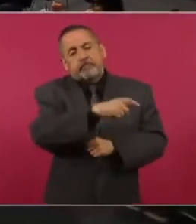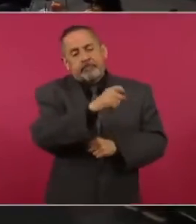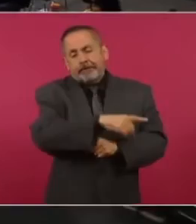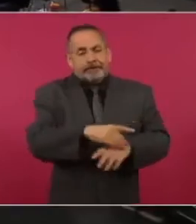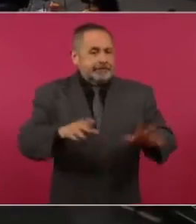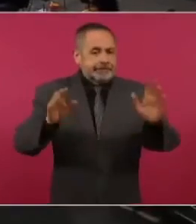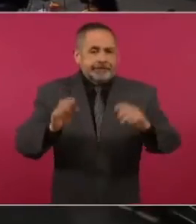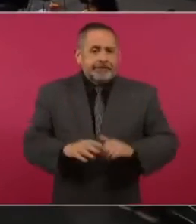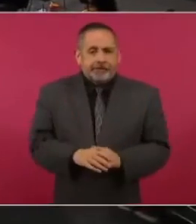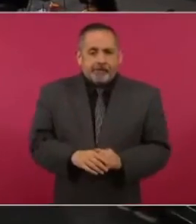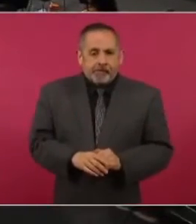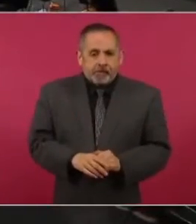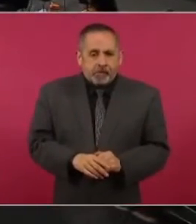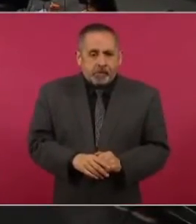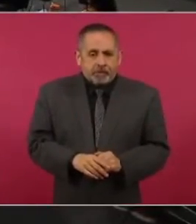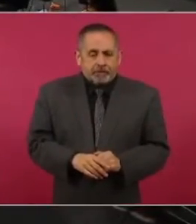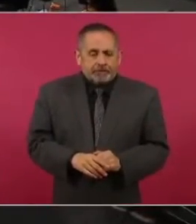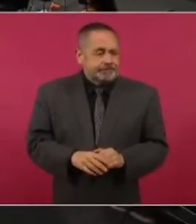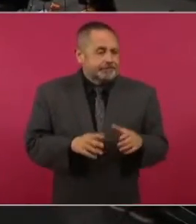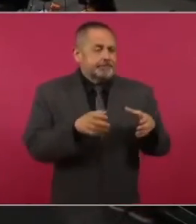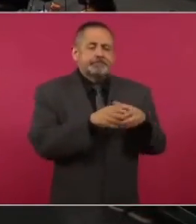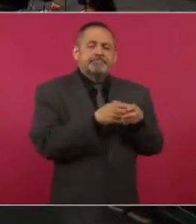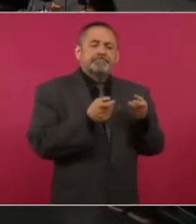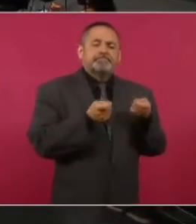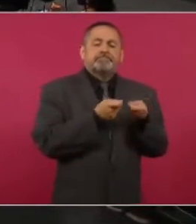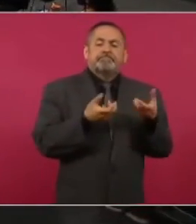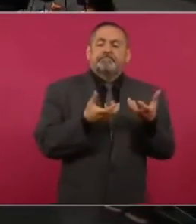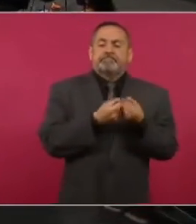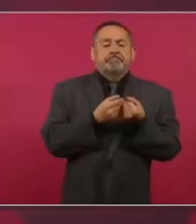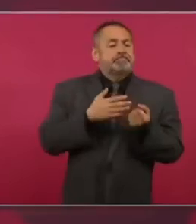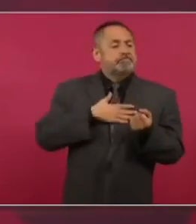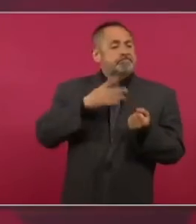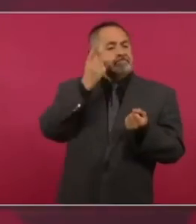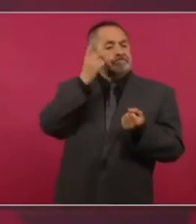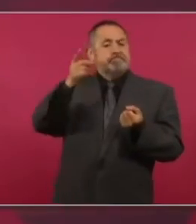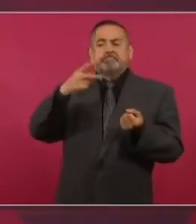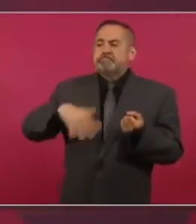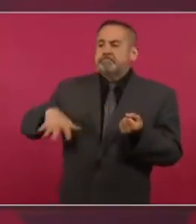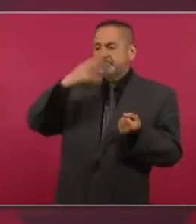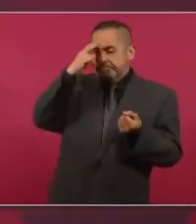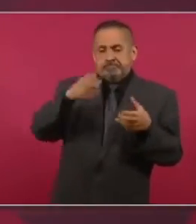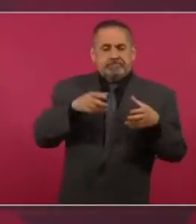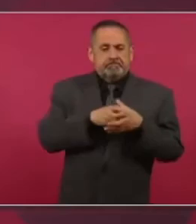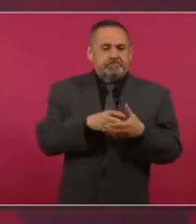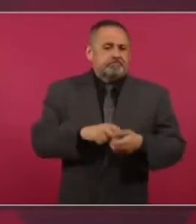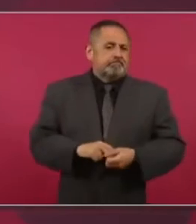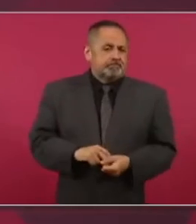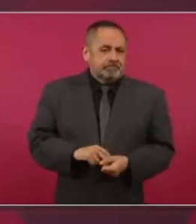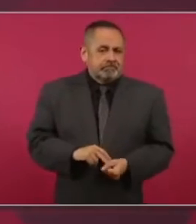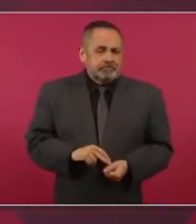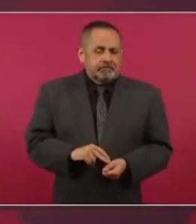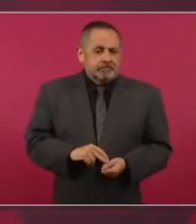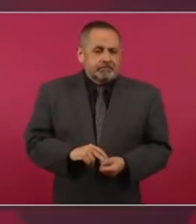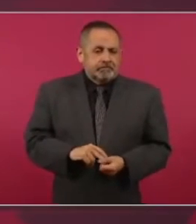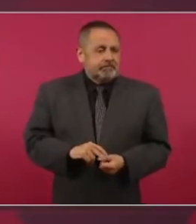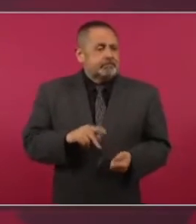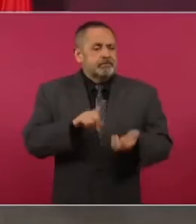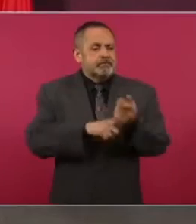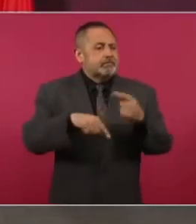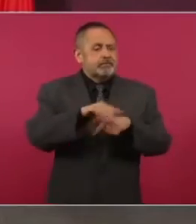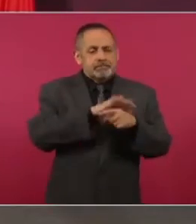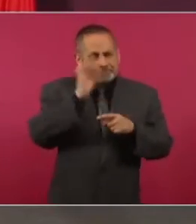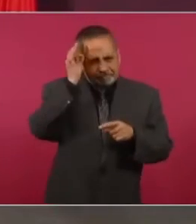O sea, la oligarquía, los que se sentían dueños de México y sus